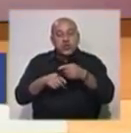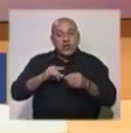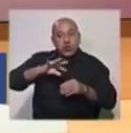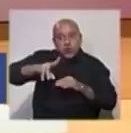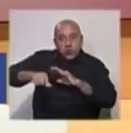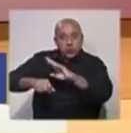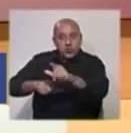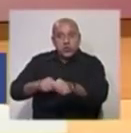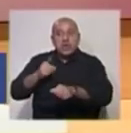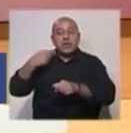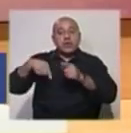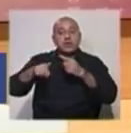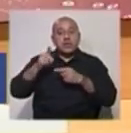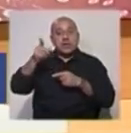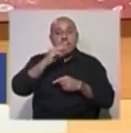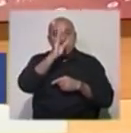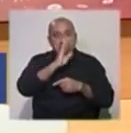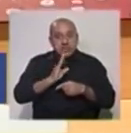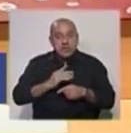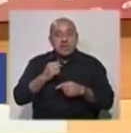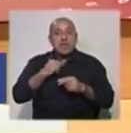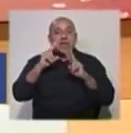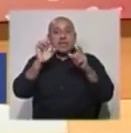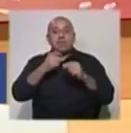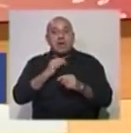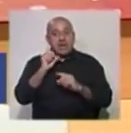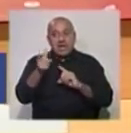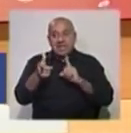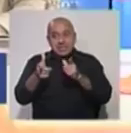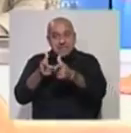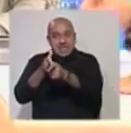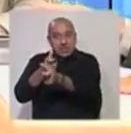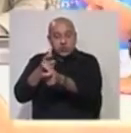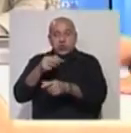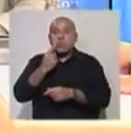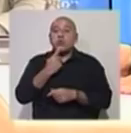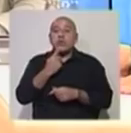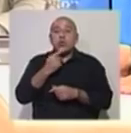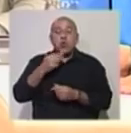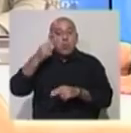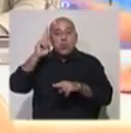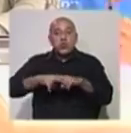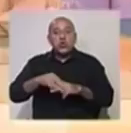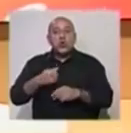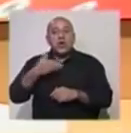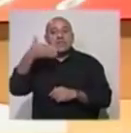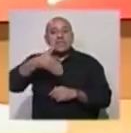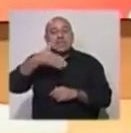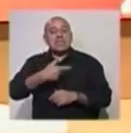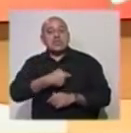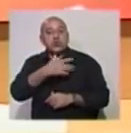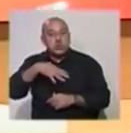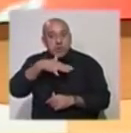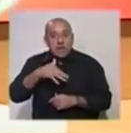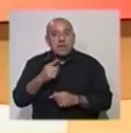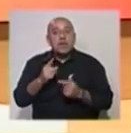donde se están naturalizando asesinatos políticos. Como la de la dirigente hace poco. Como la de Mariel Franco, pero que no es la única. Y se